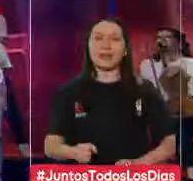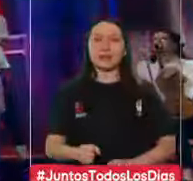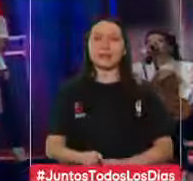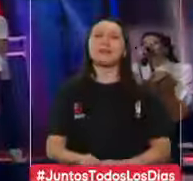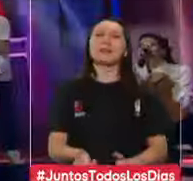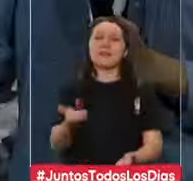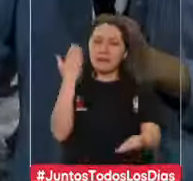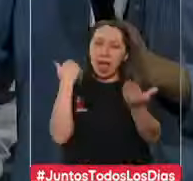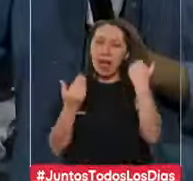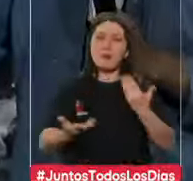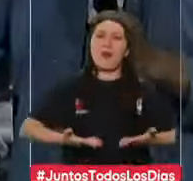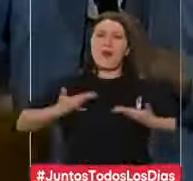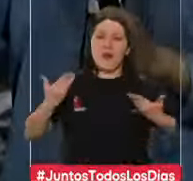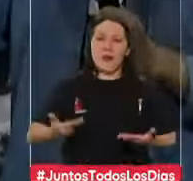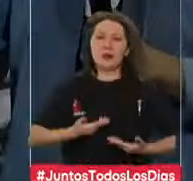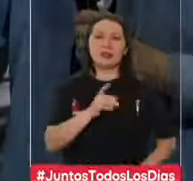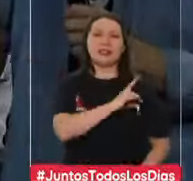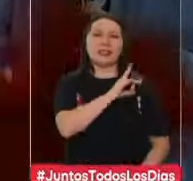lograr. ¡Vamos!